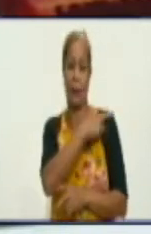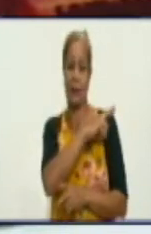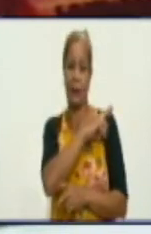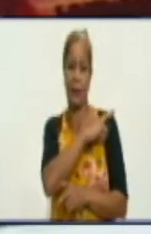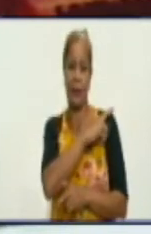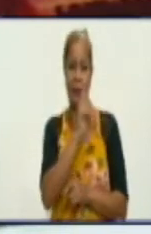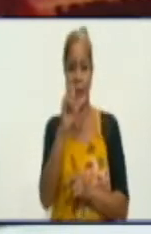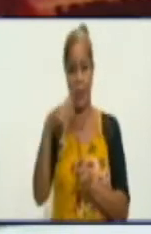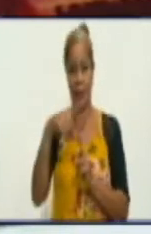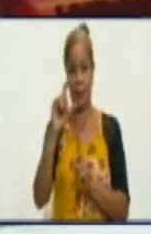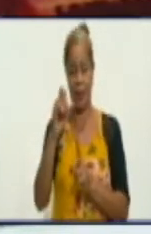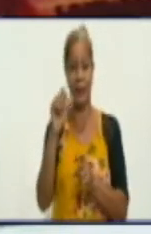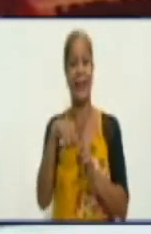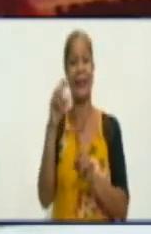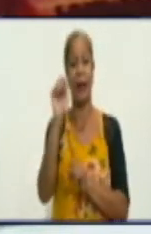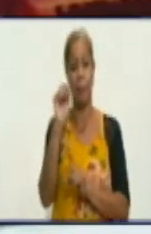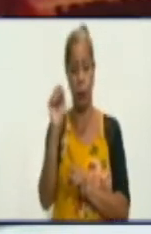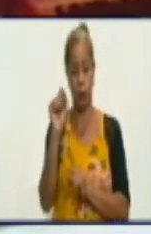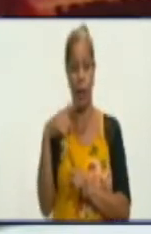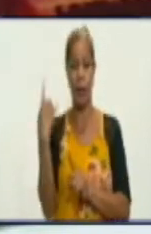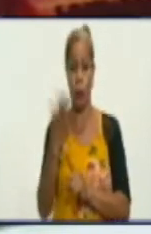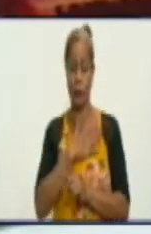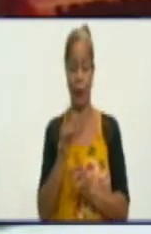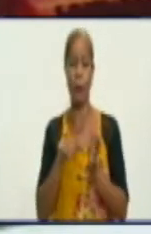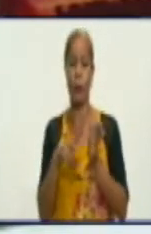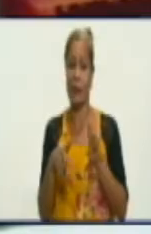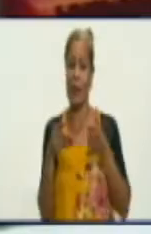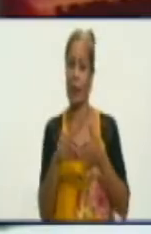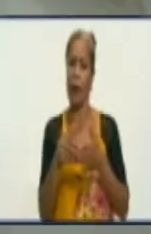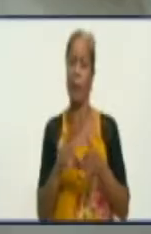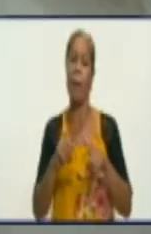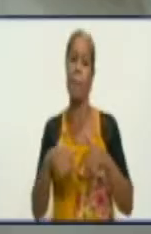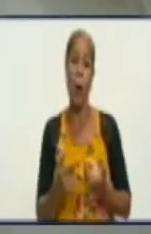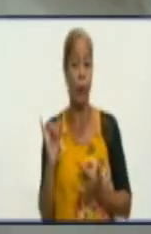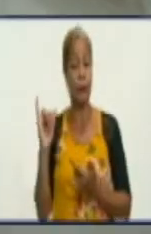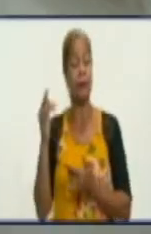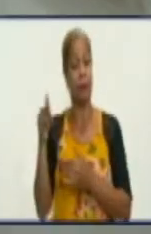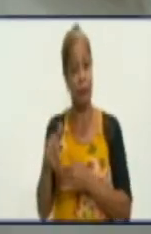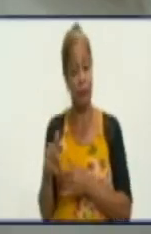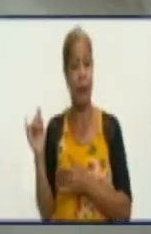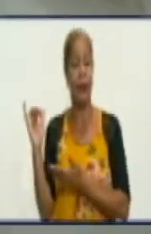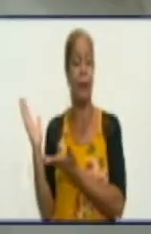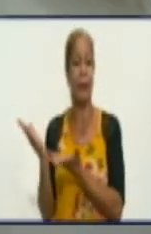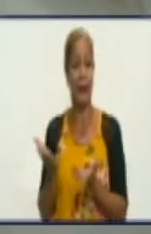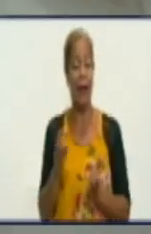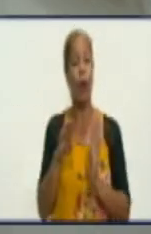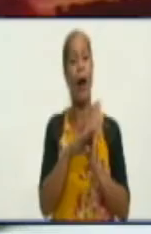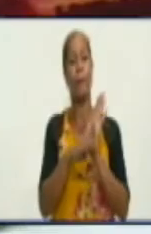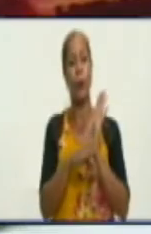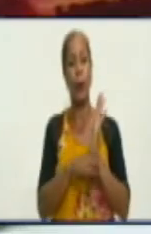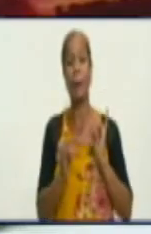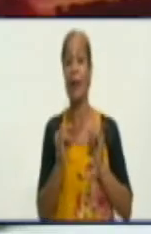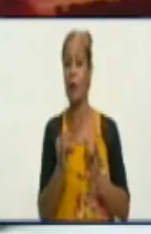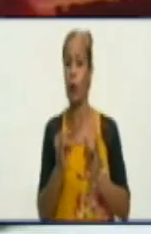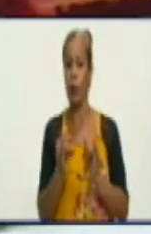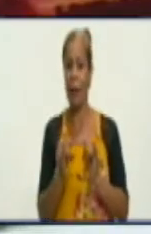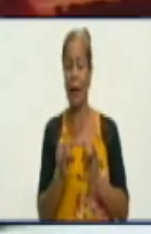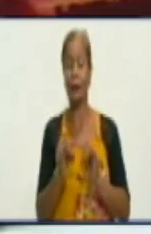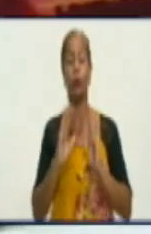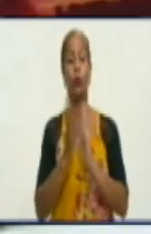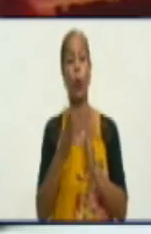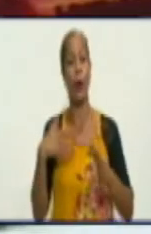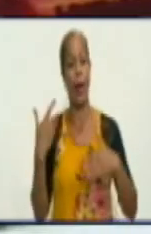del Transporte en nuestra provincia de Granma, por comparecer en nuestro espacio y dar a conocer pues las